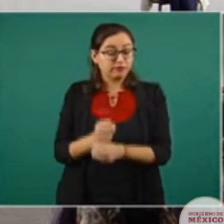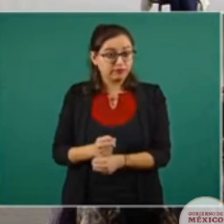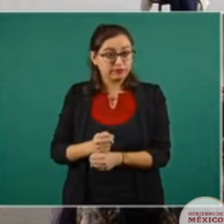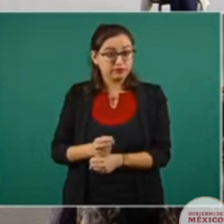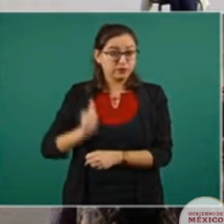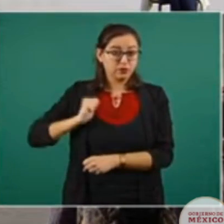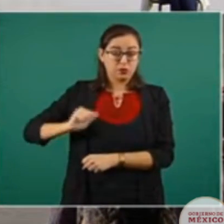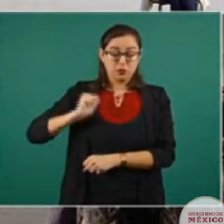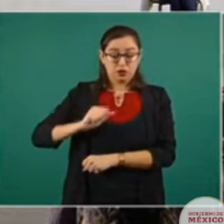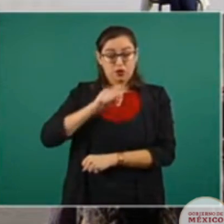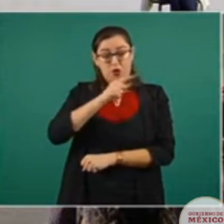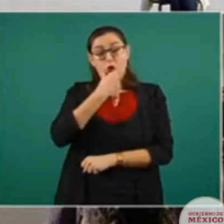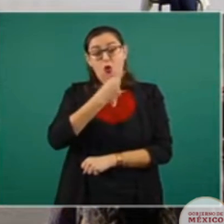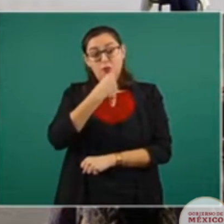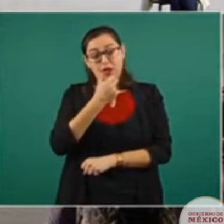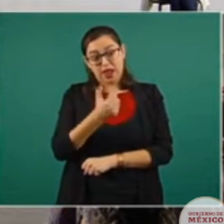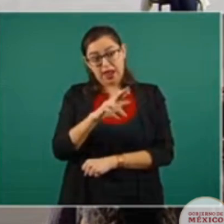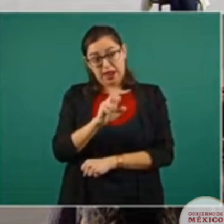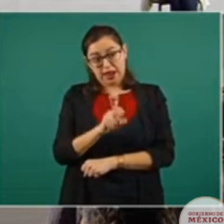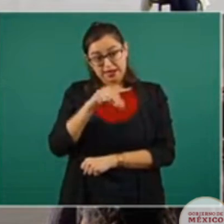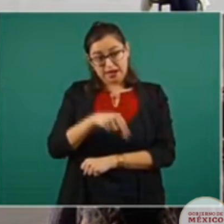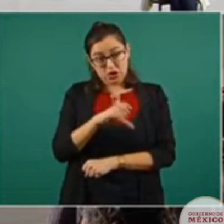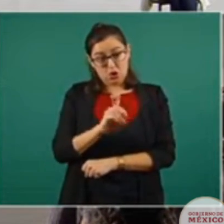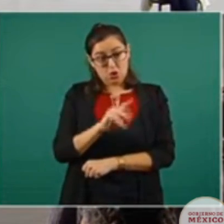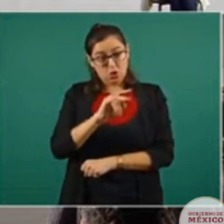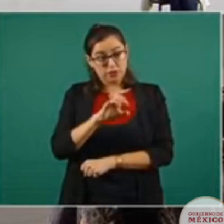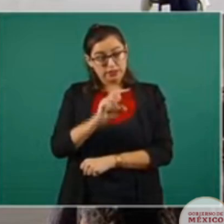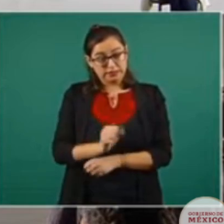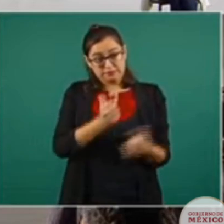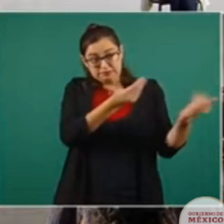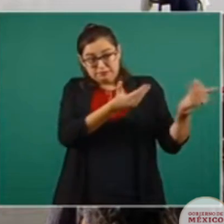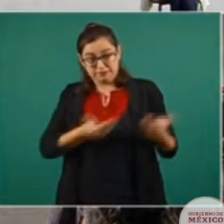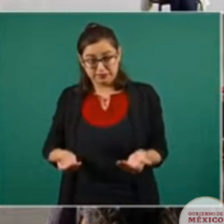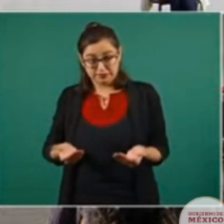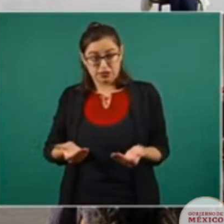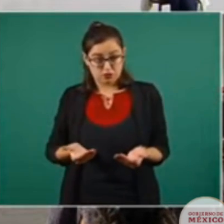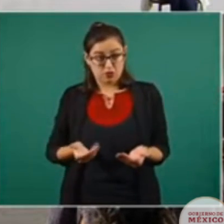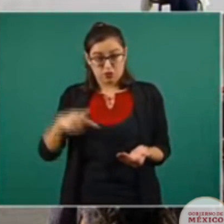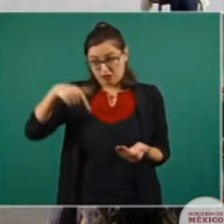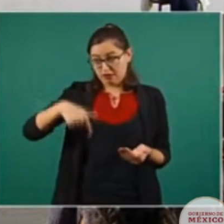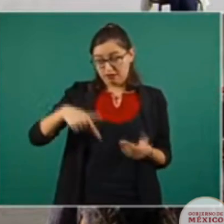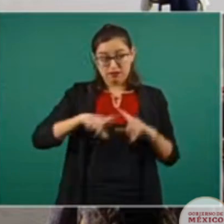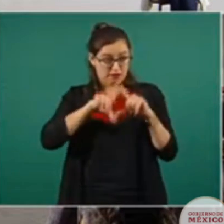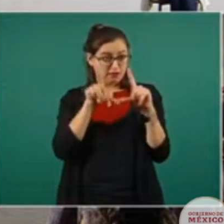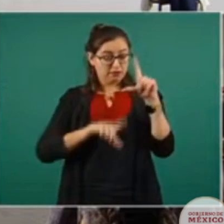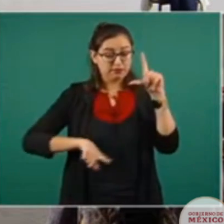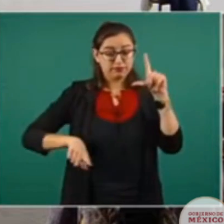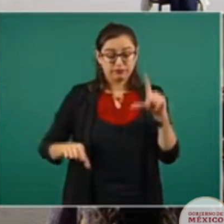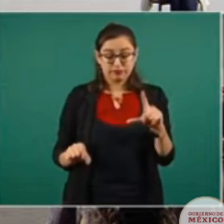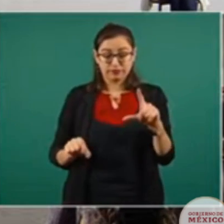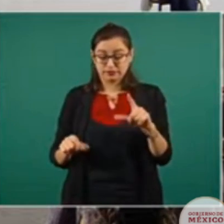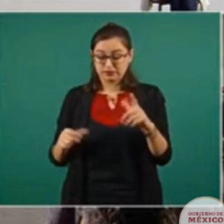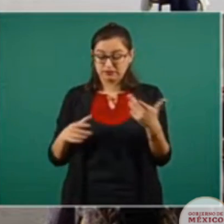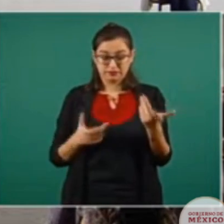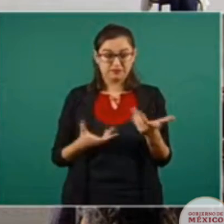al territorio de la actual República Mexicana, y en 2021 se